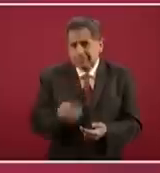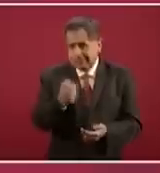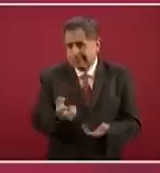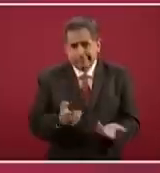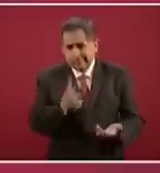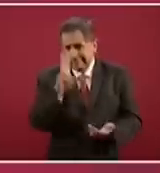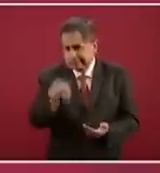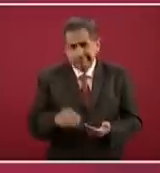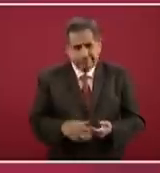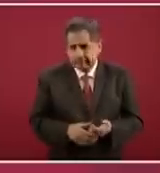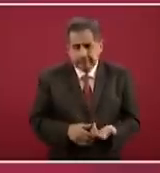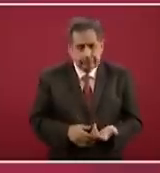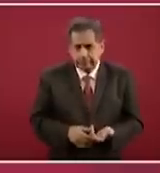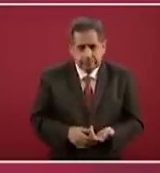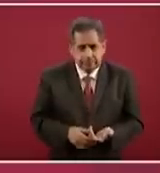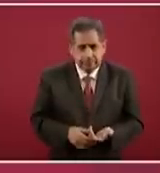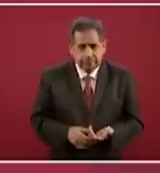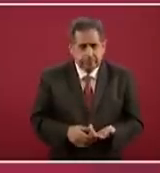un